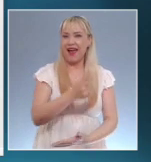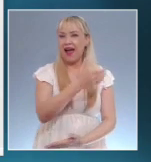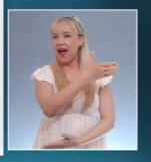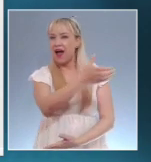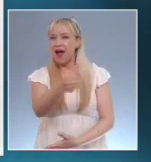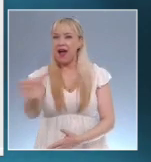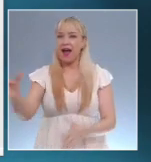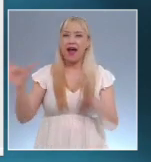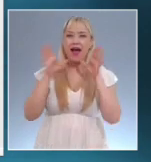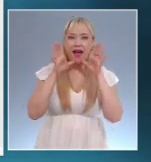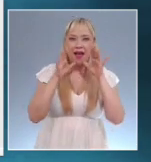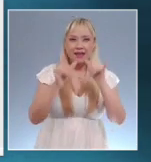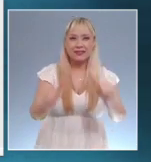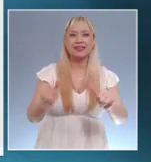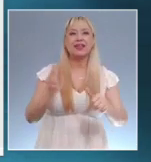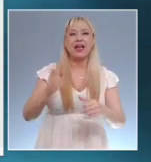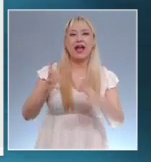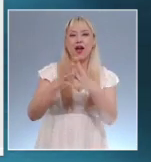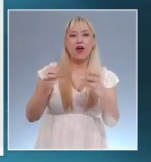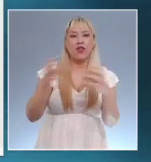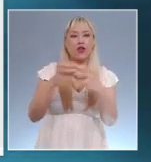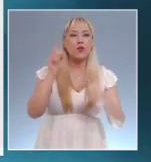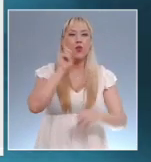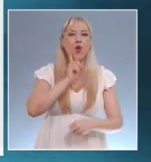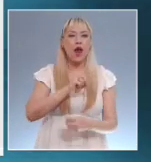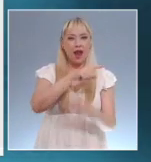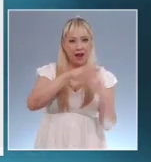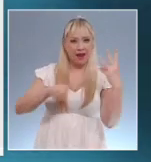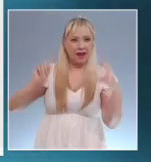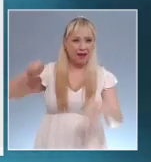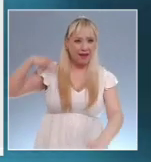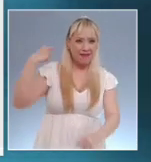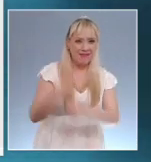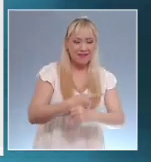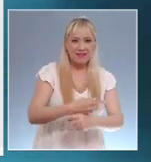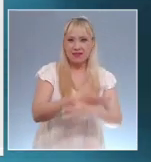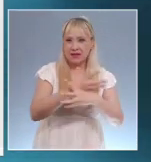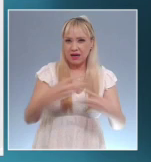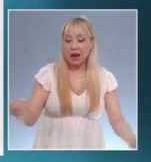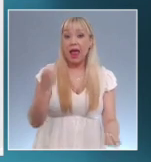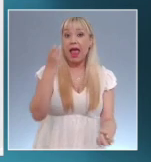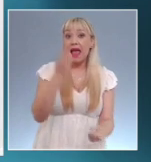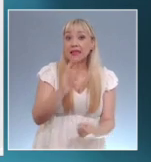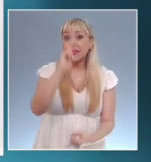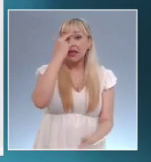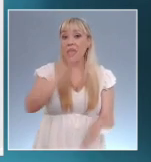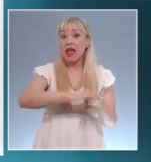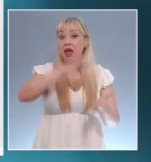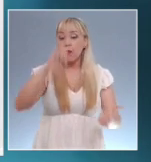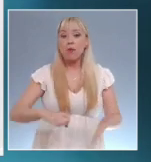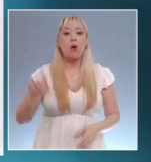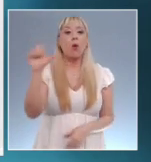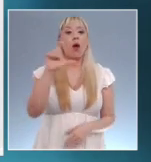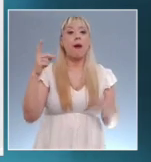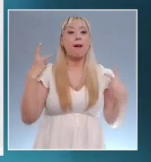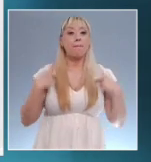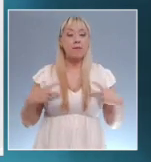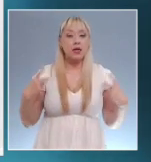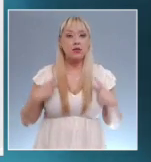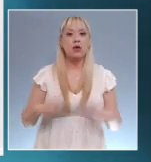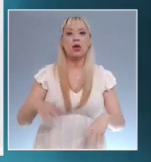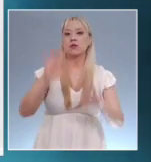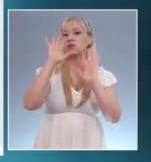al momento de que una persona está plenamente identificada como desaparecida, se entenderá